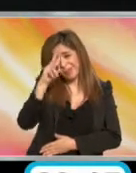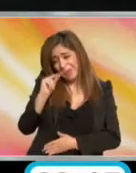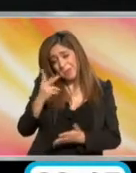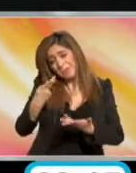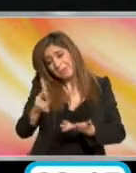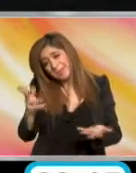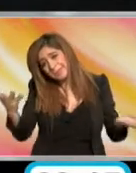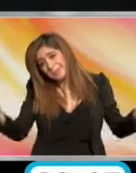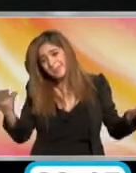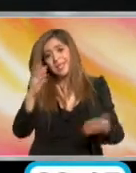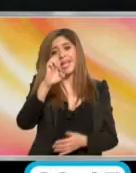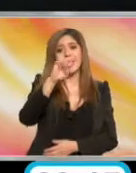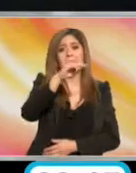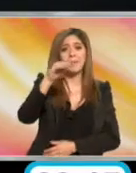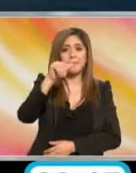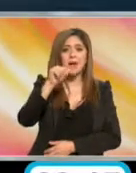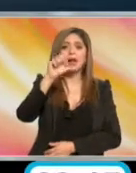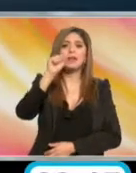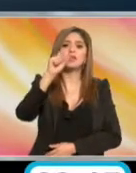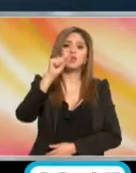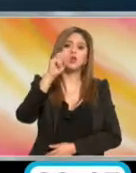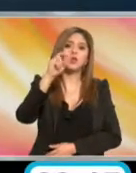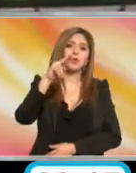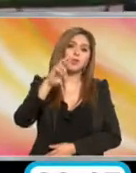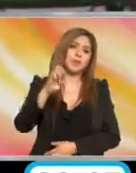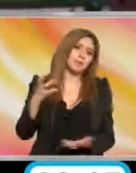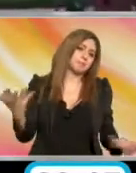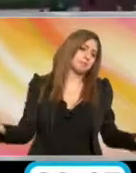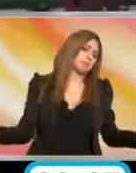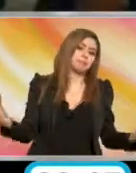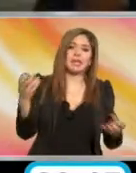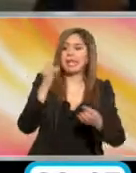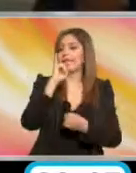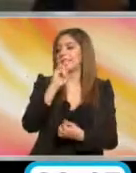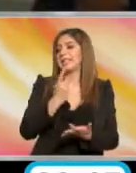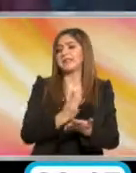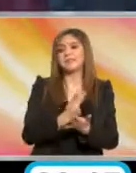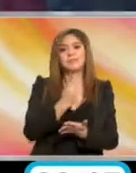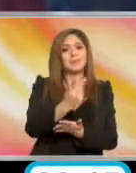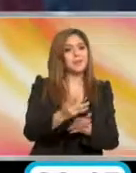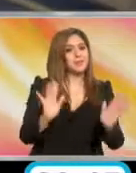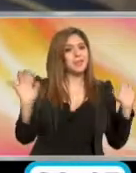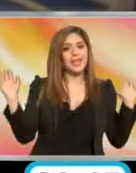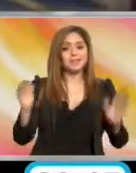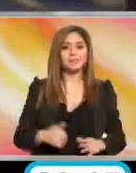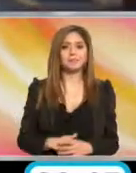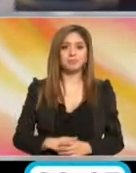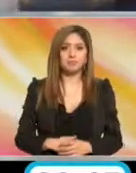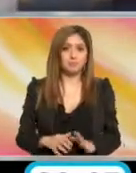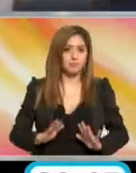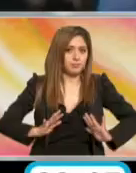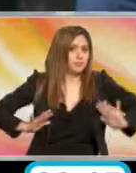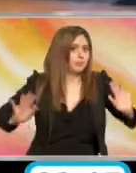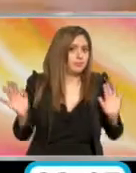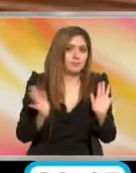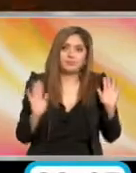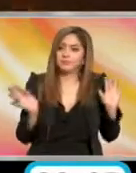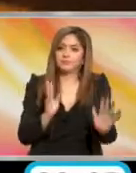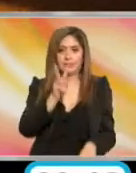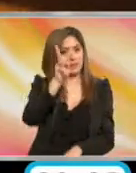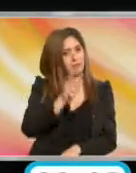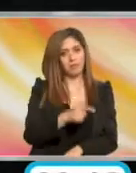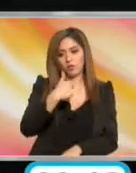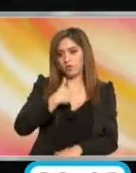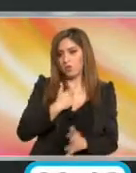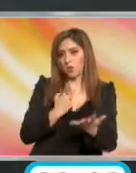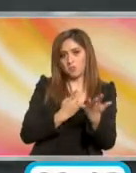Stone, no le vamos a decir que no. Claro. No le decimos nada. No se lo haga. Dale chance. No, al contrario, La La Land. Yo por